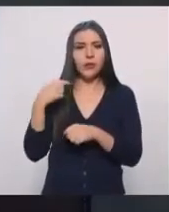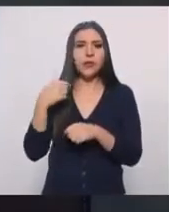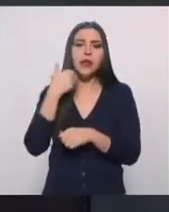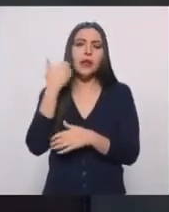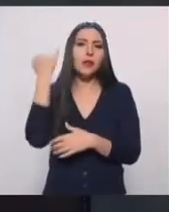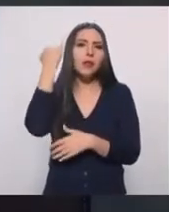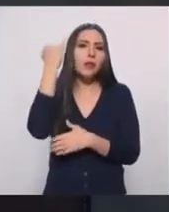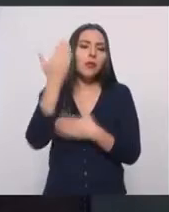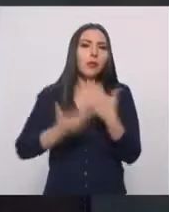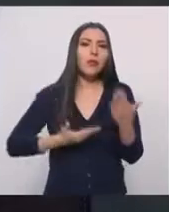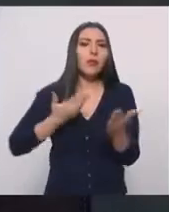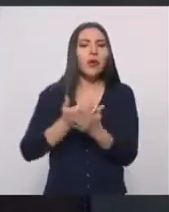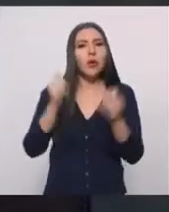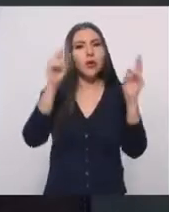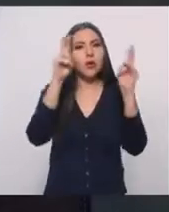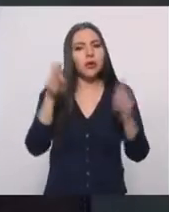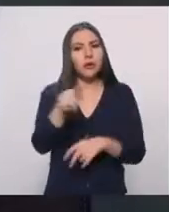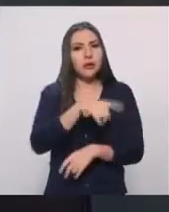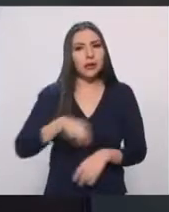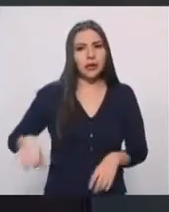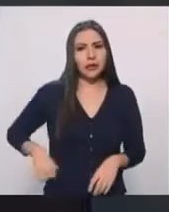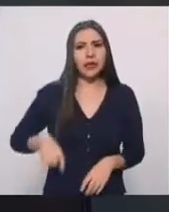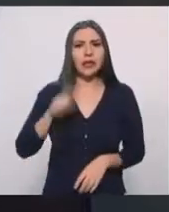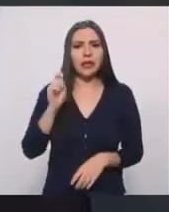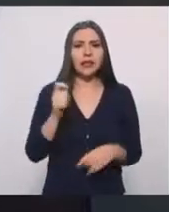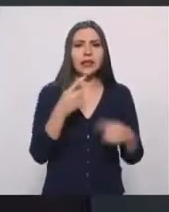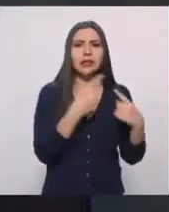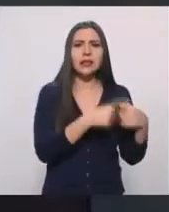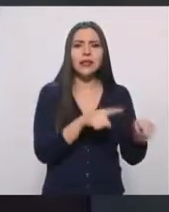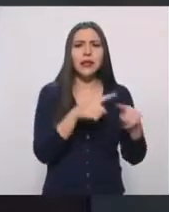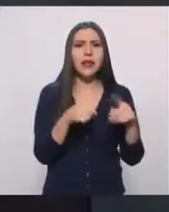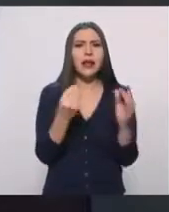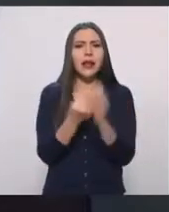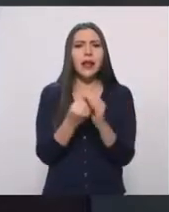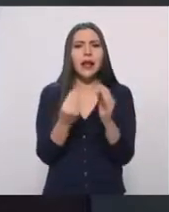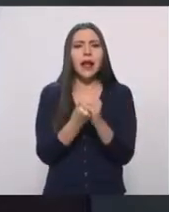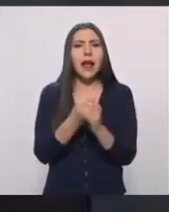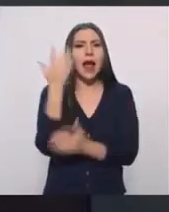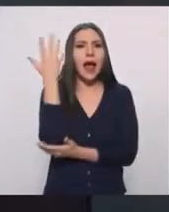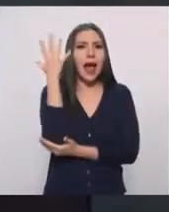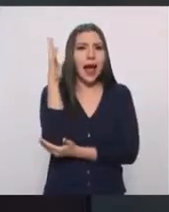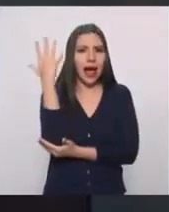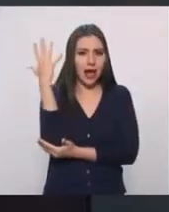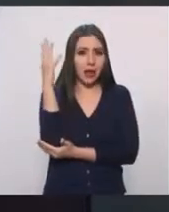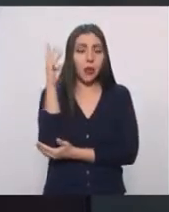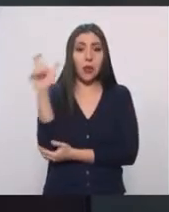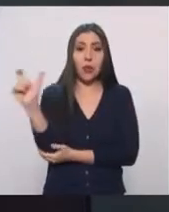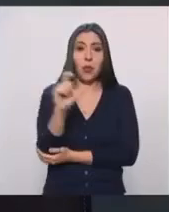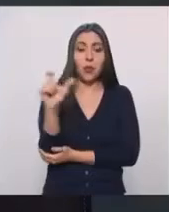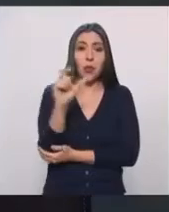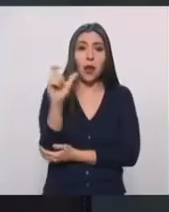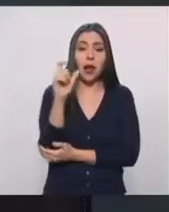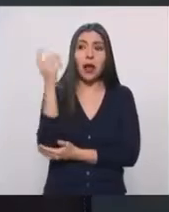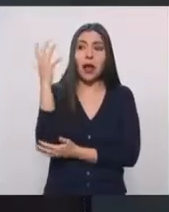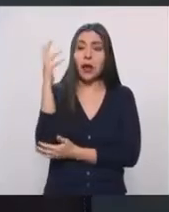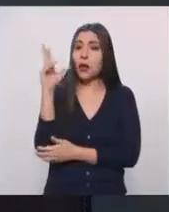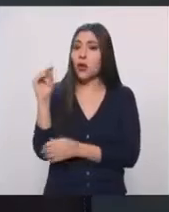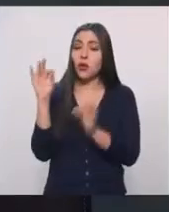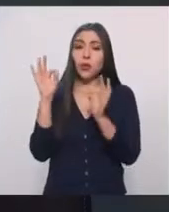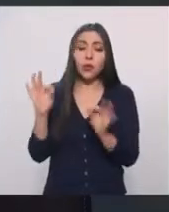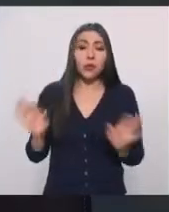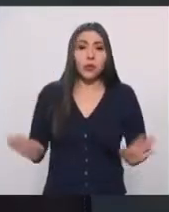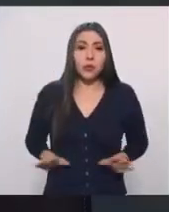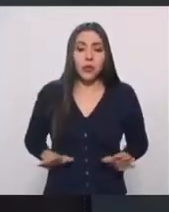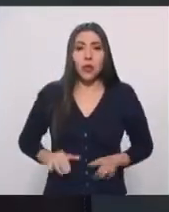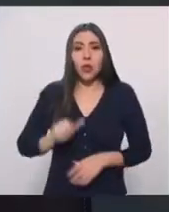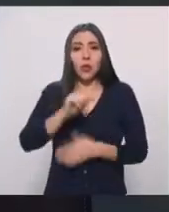tema que también es de nuestro interés, las especies de árboles que son invasoras, que al ser trasladadas fuera de su ecosistema se comportan